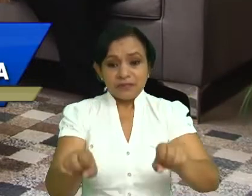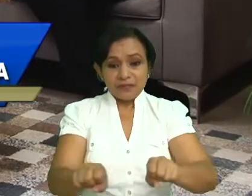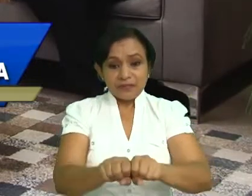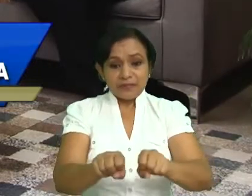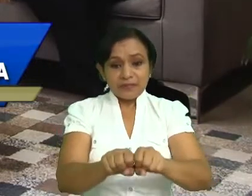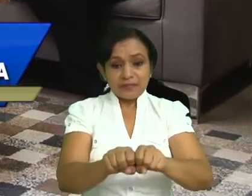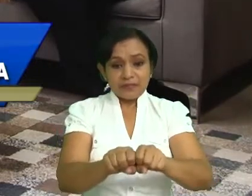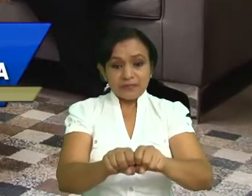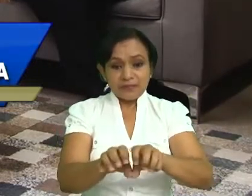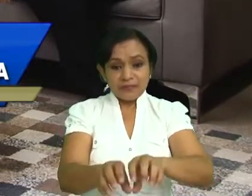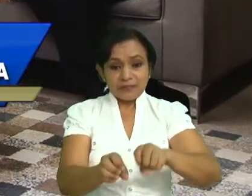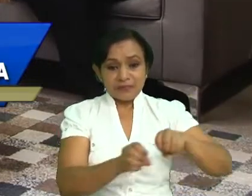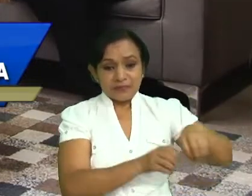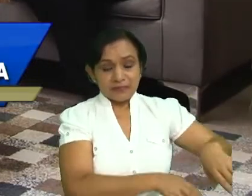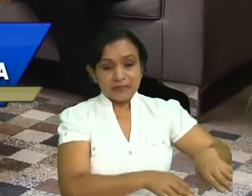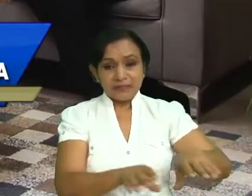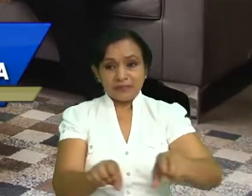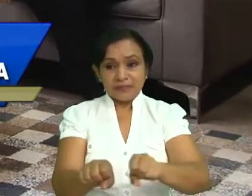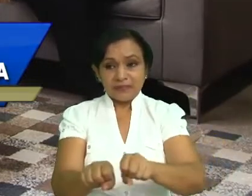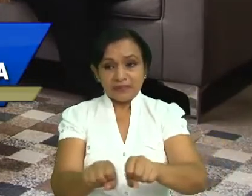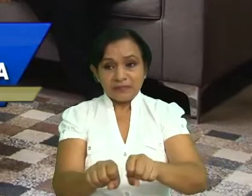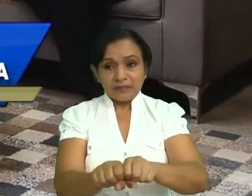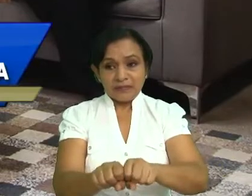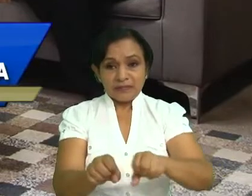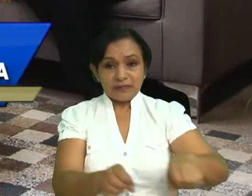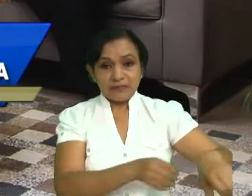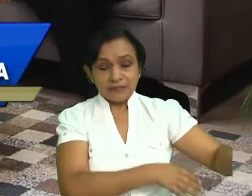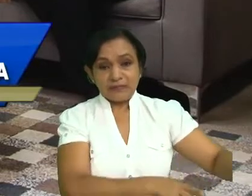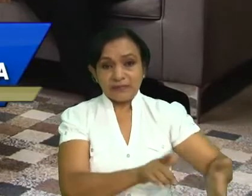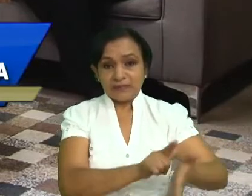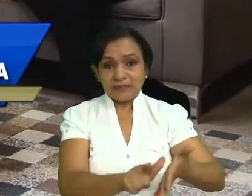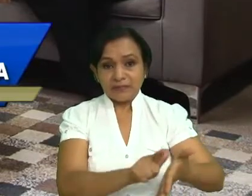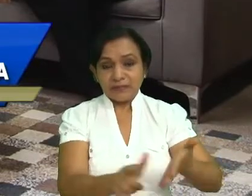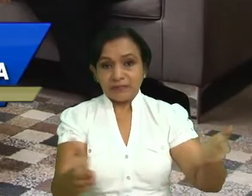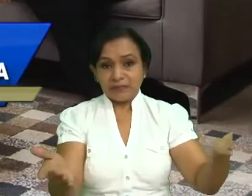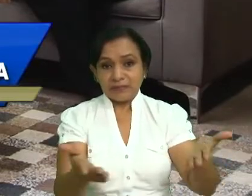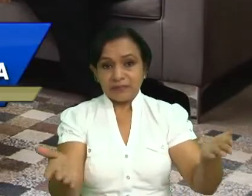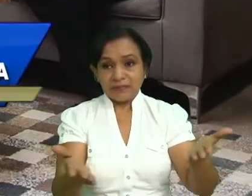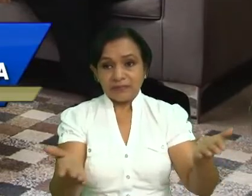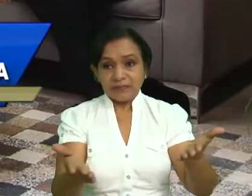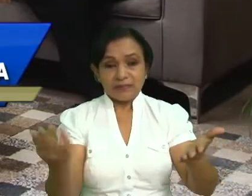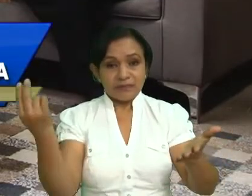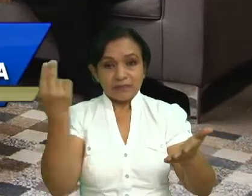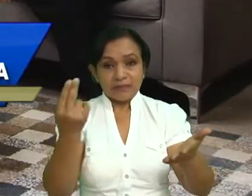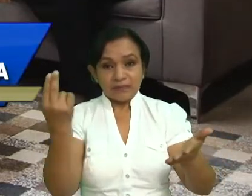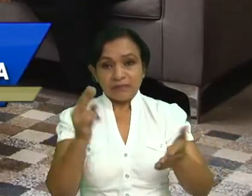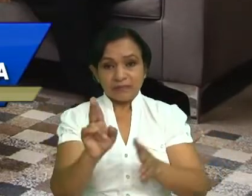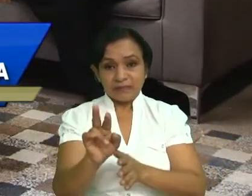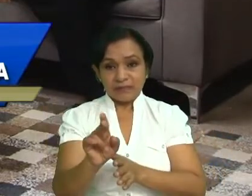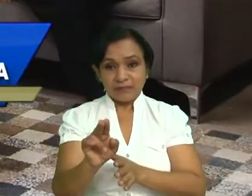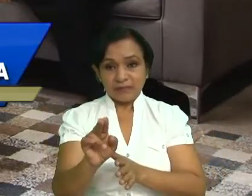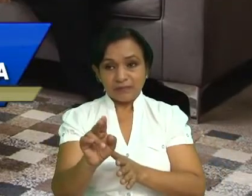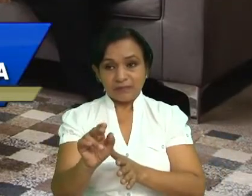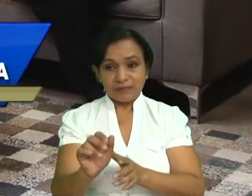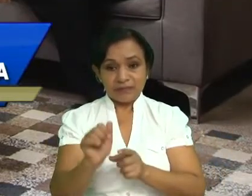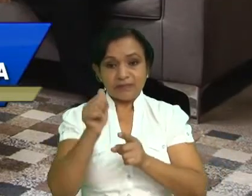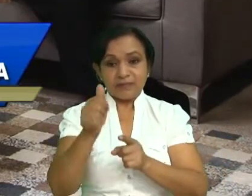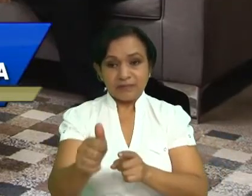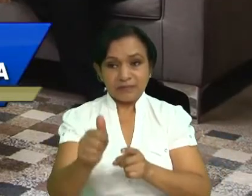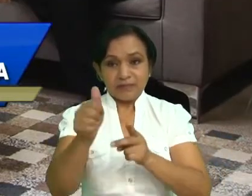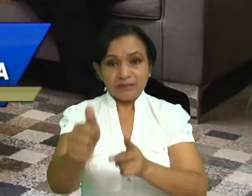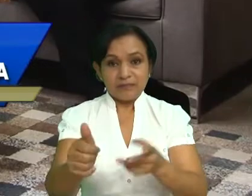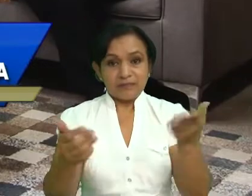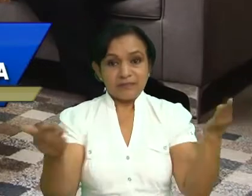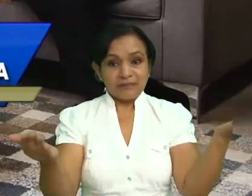zapatos antes de entrar y después dejarlo ahí y limpiarlo, ¿verdad? Tratar de utilizar tal vez los mismos zapatos,